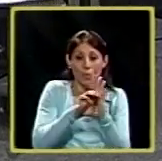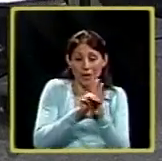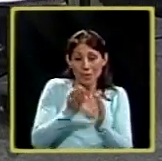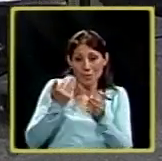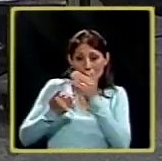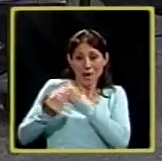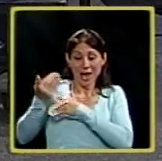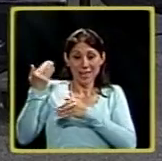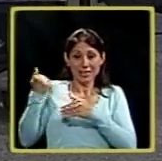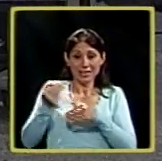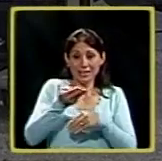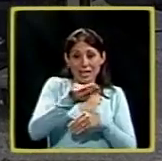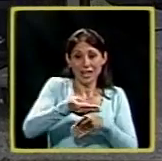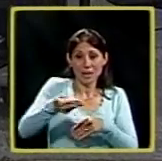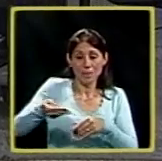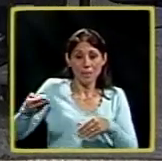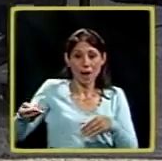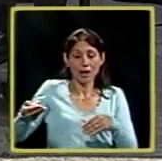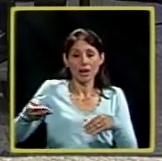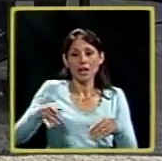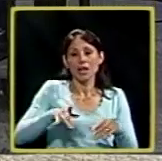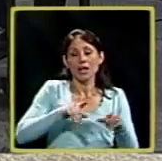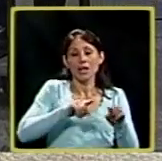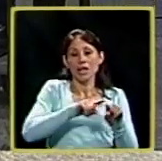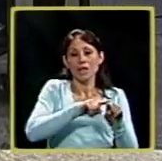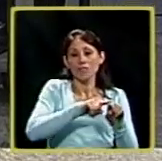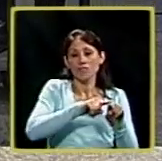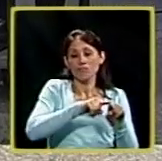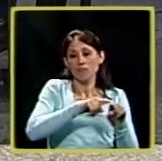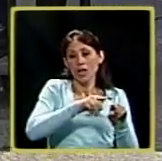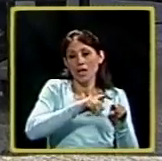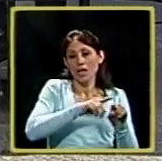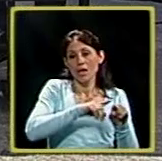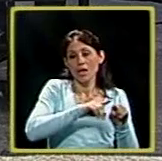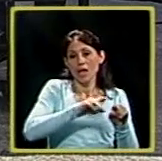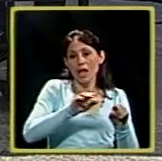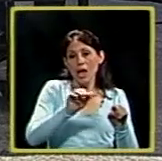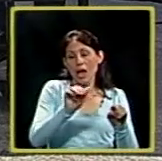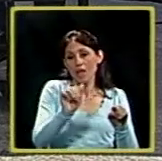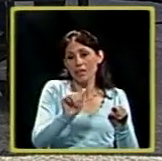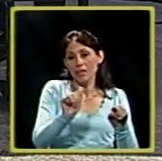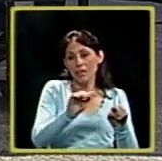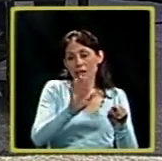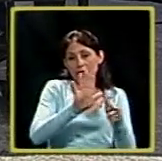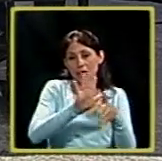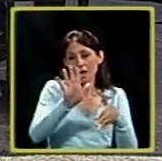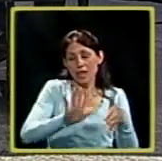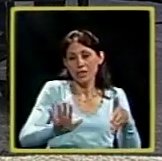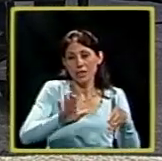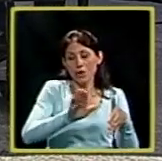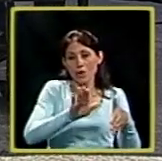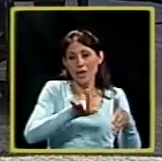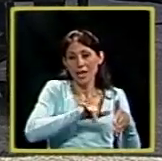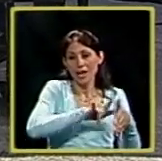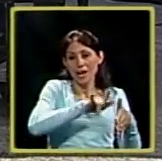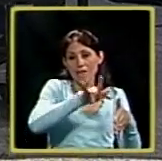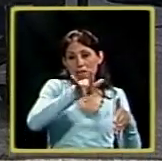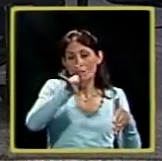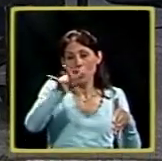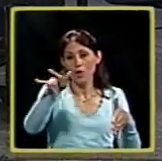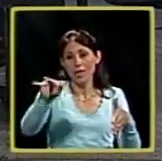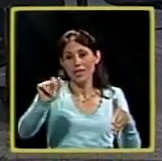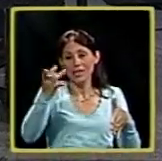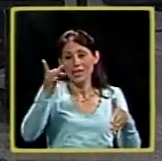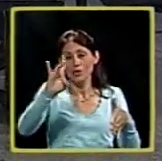hacía en avión, era una aventura de 18 o 20 horas, en cambio ahora queda reducido a